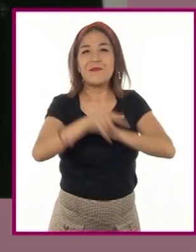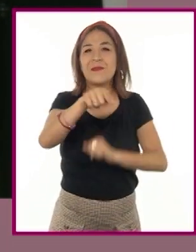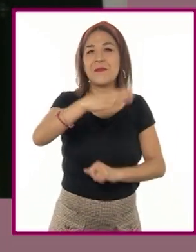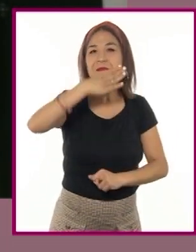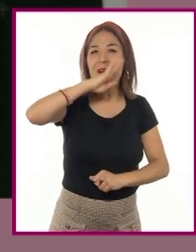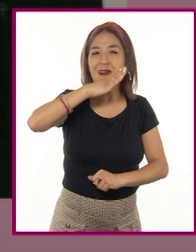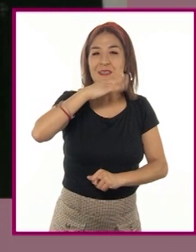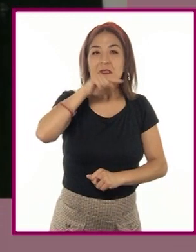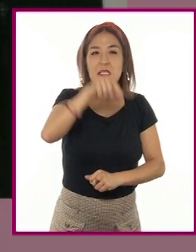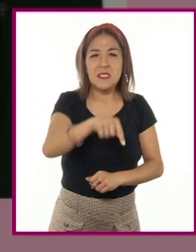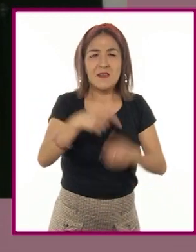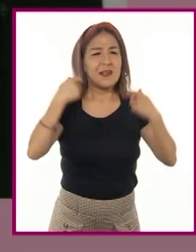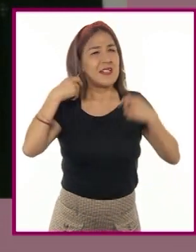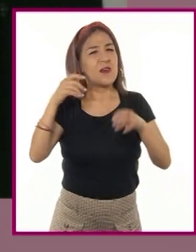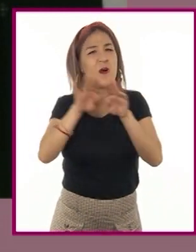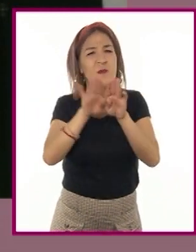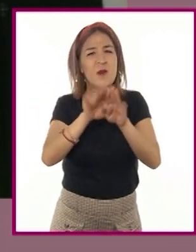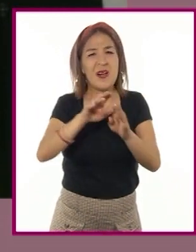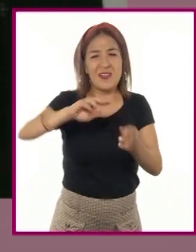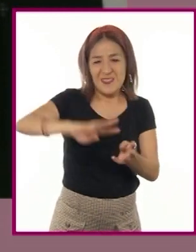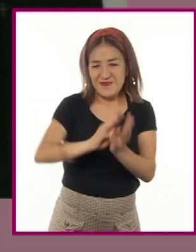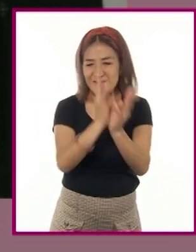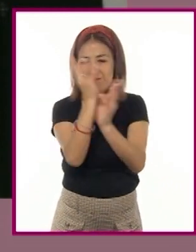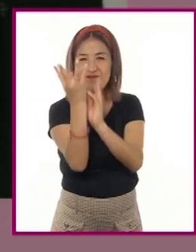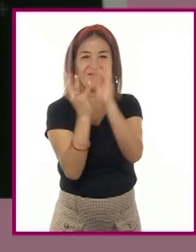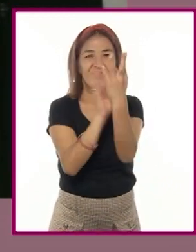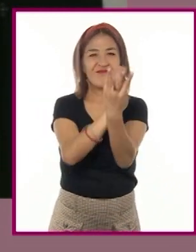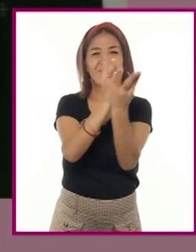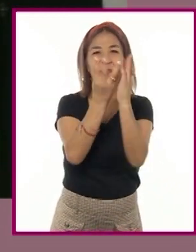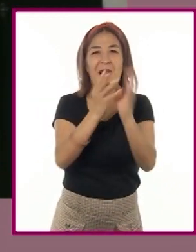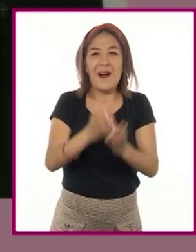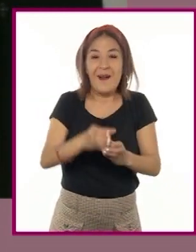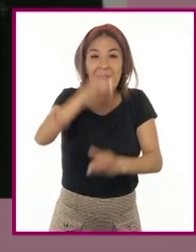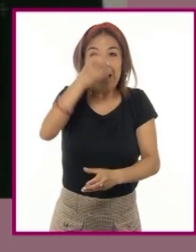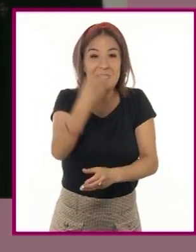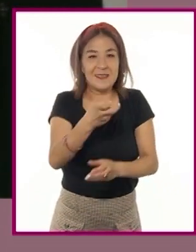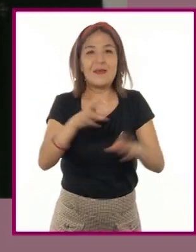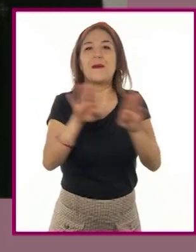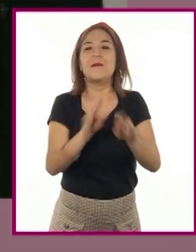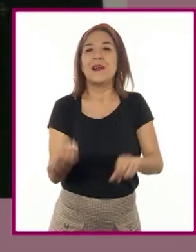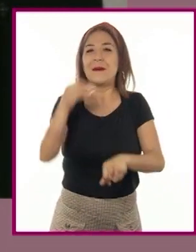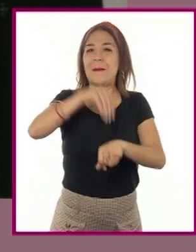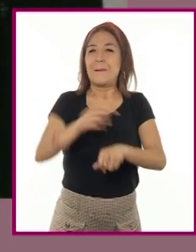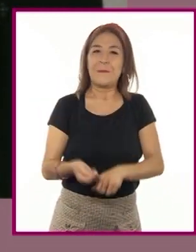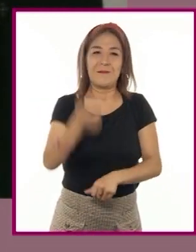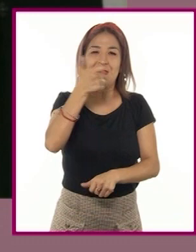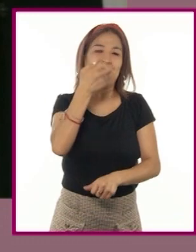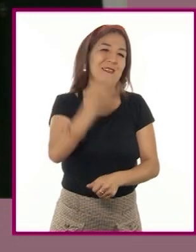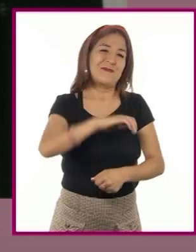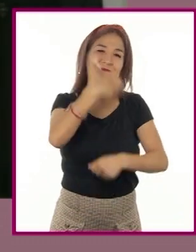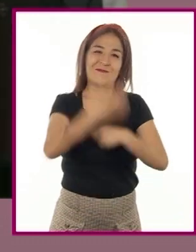Ahí estaban sus cabellos, su divinidad le llegó al aparecer. Hasta aquí mi lectura.